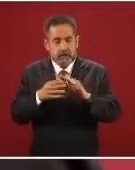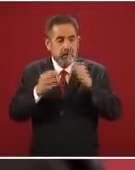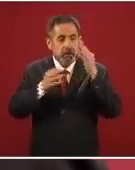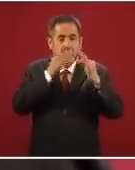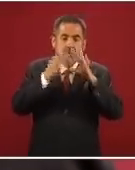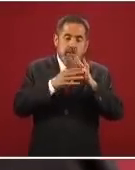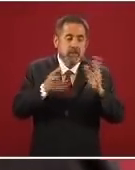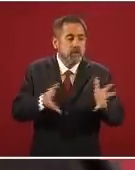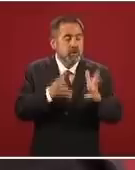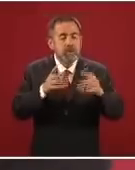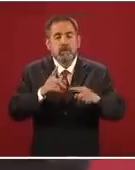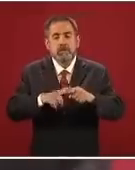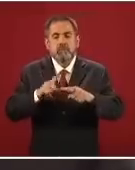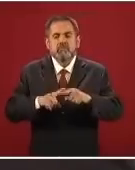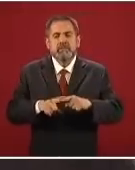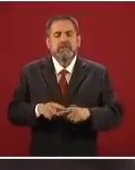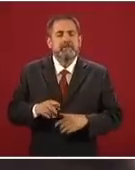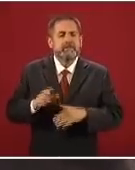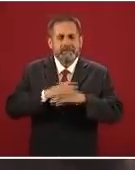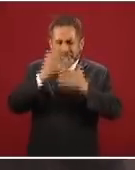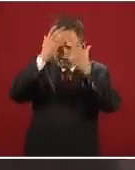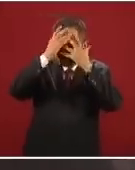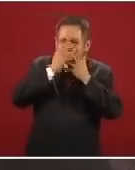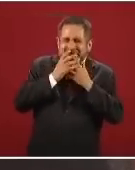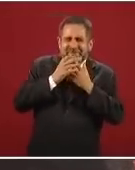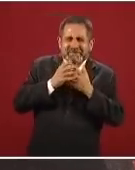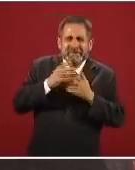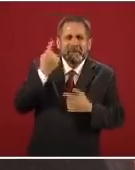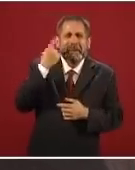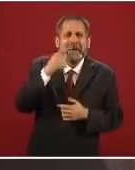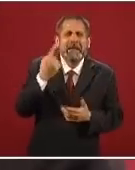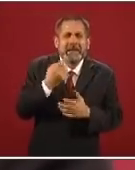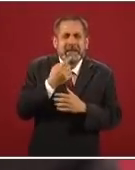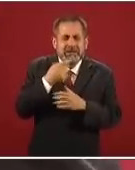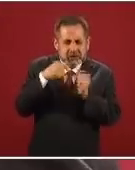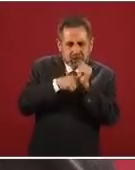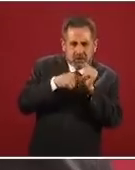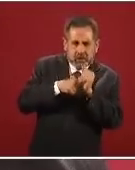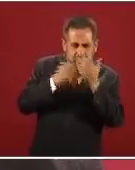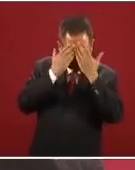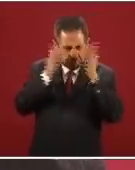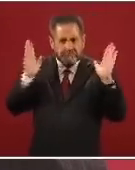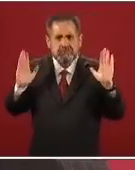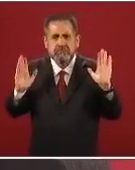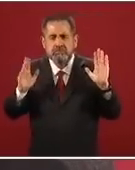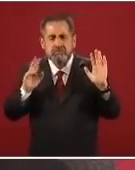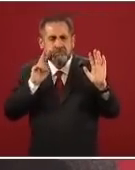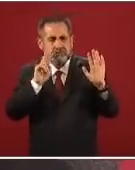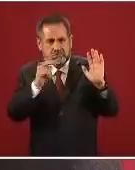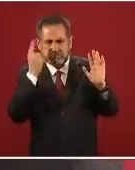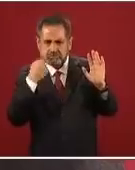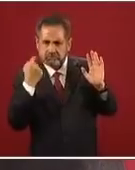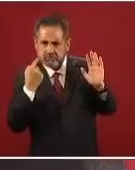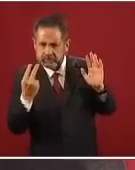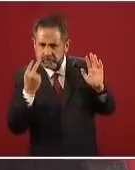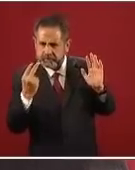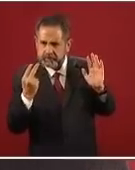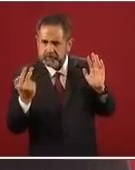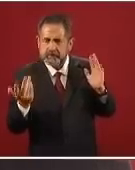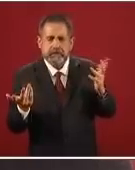promueven esto? ¿Por qué la capucha? ¿Por qué no dar la cara?